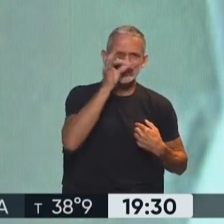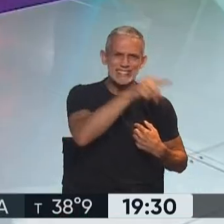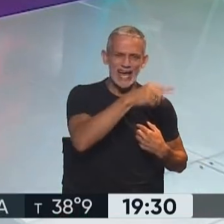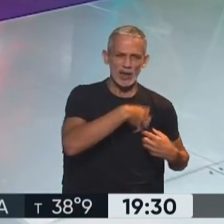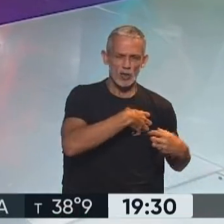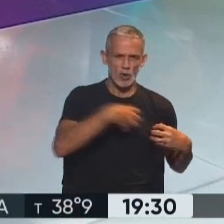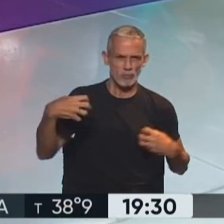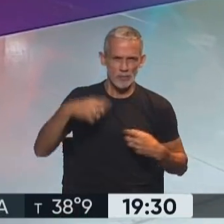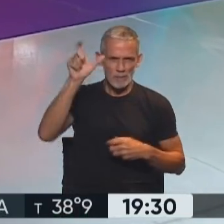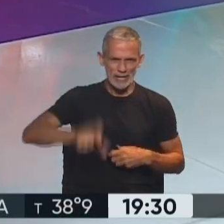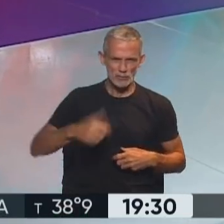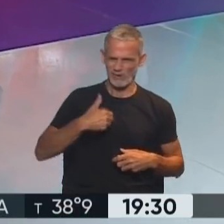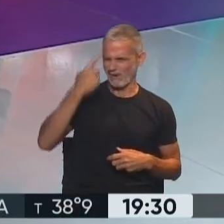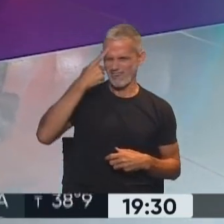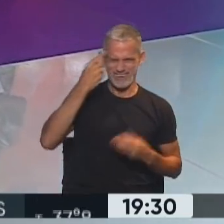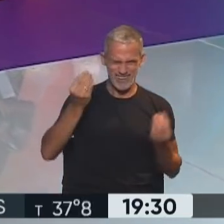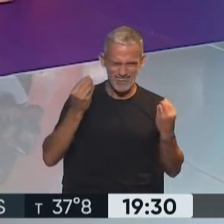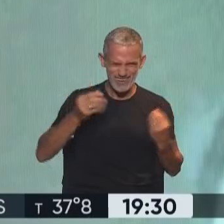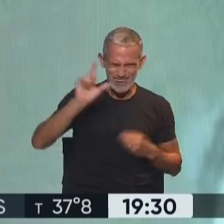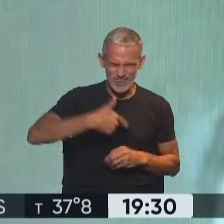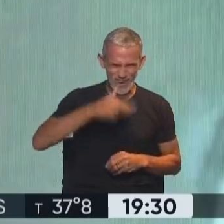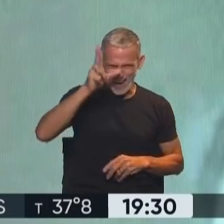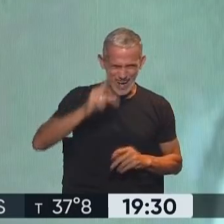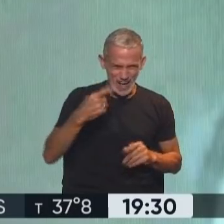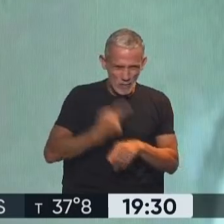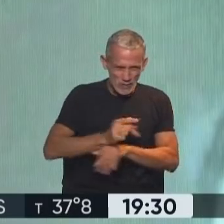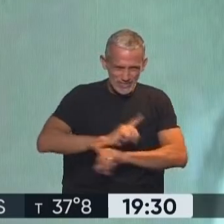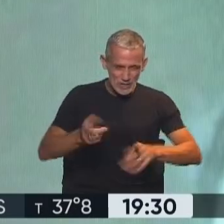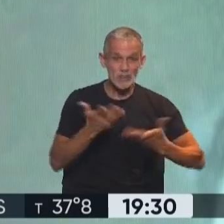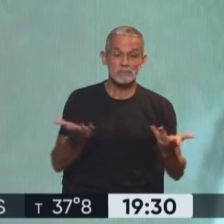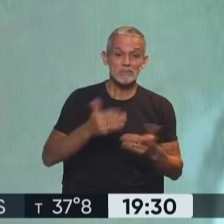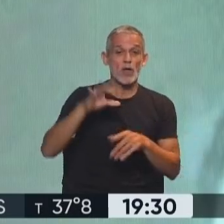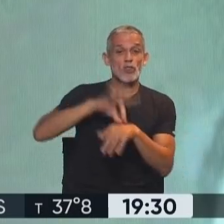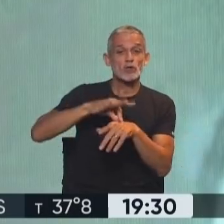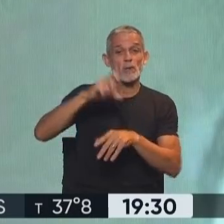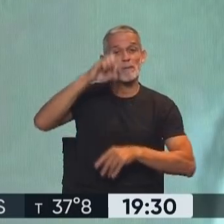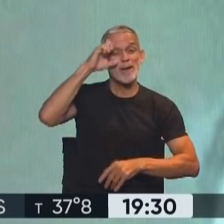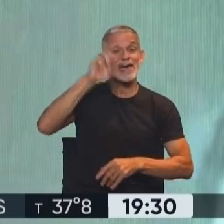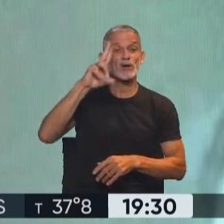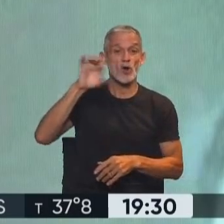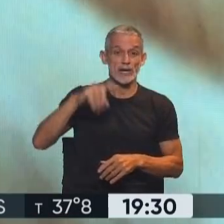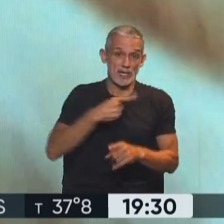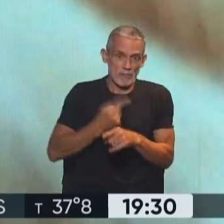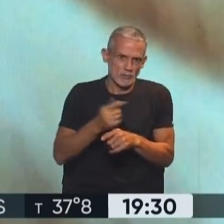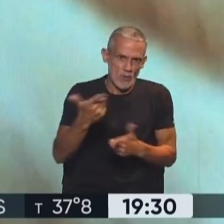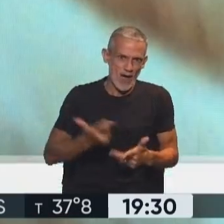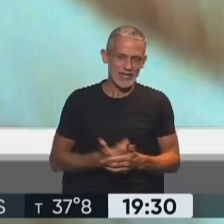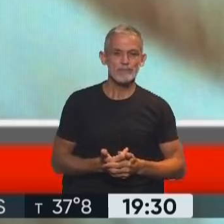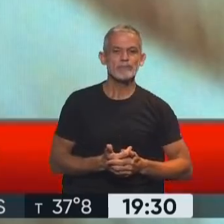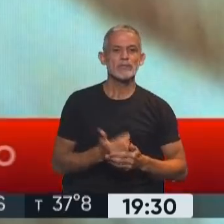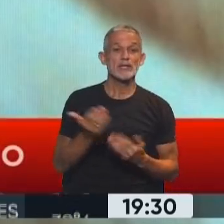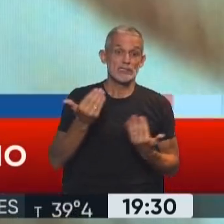un humano, cualquier mente distraída diría esto es imposible. Doctor Sergio Perrone, en realidad no es imposible, ¿no? ¿Cómo le va?